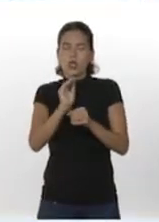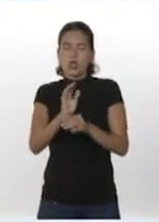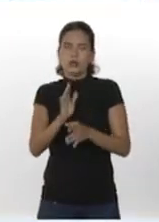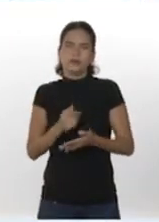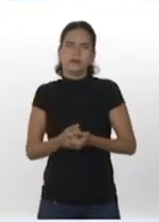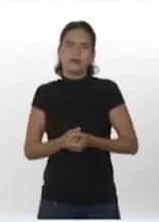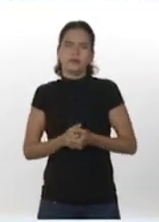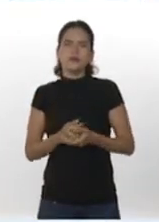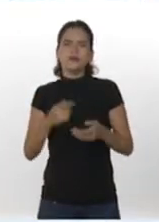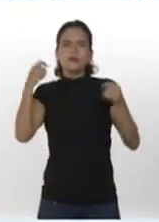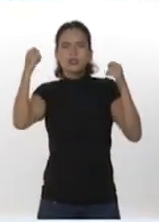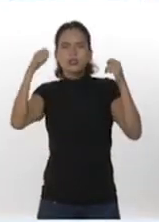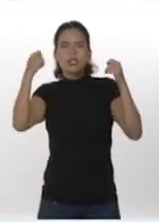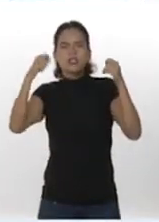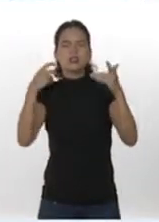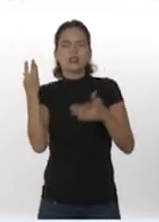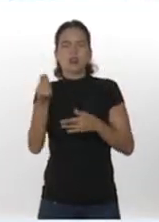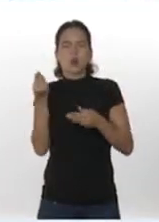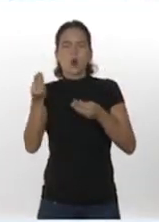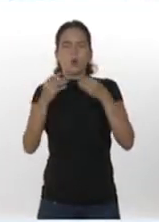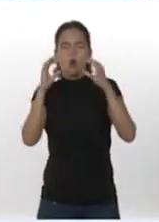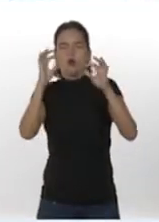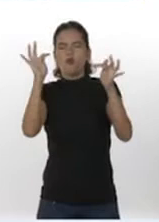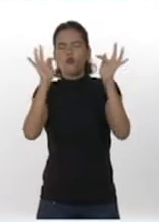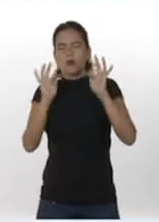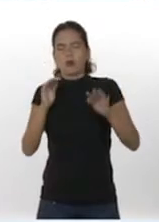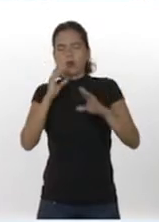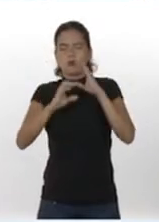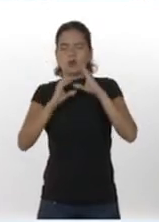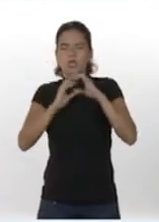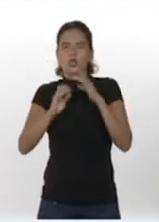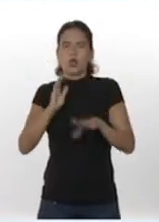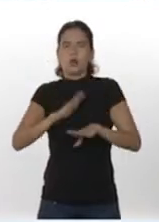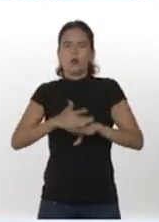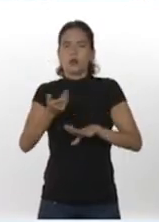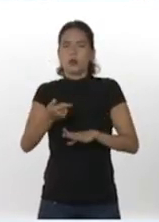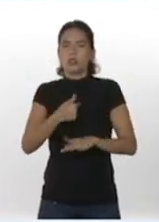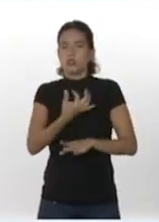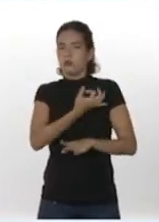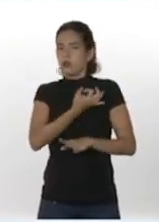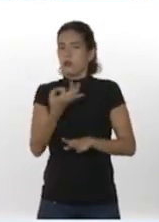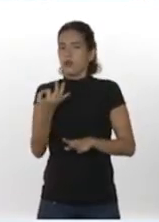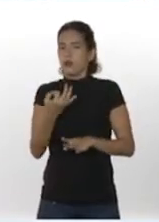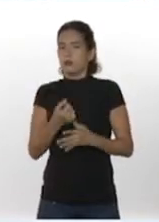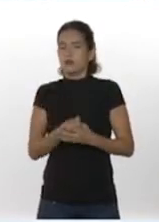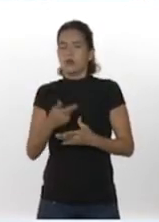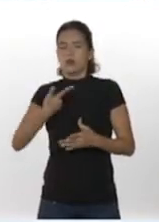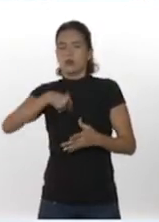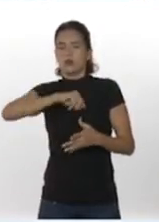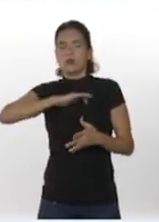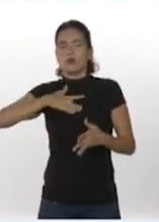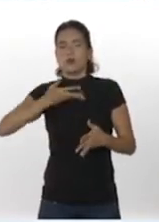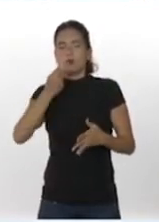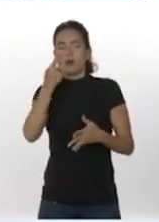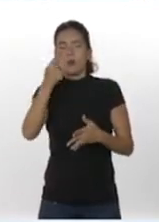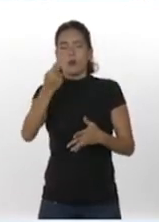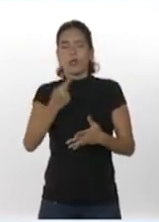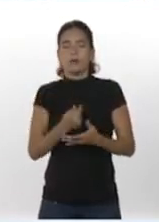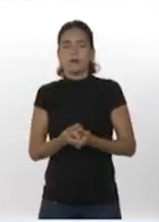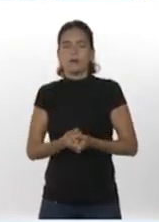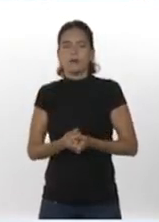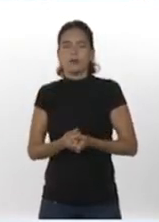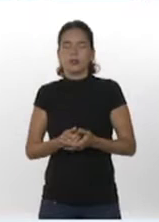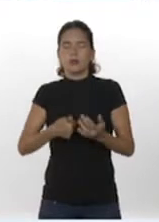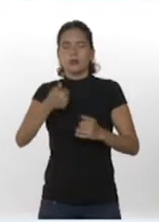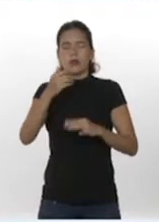tener cuidado con el cine como medio de comunicación, porque puede ser muy eficaz. Nosotros podemos